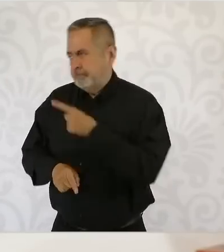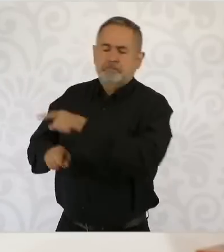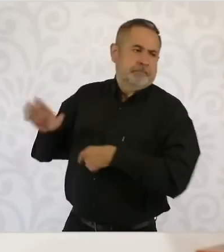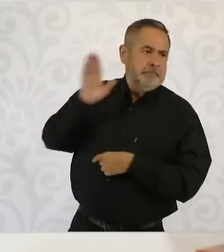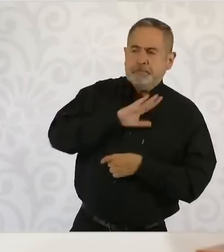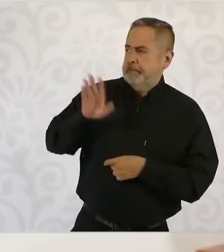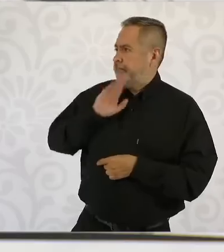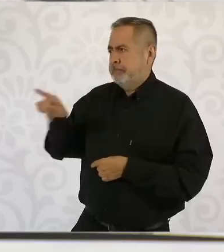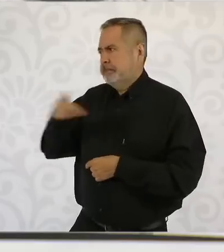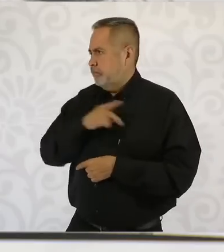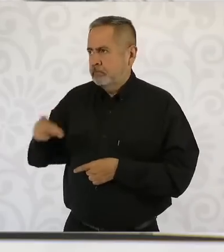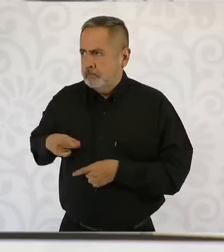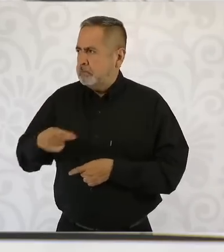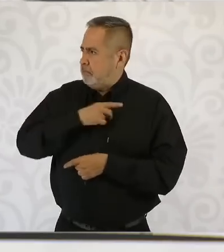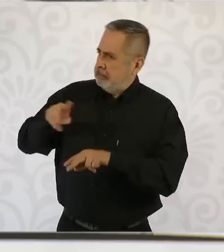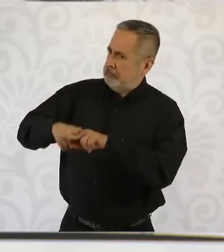mañanera,